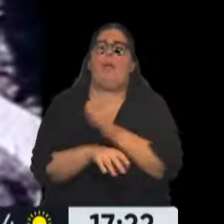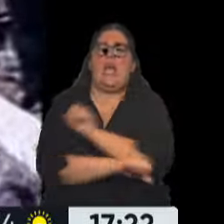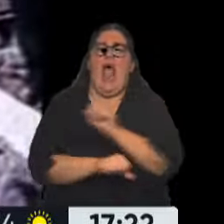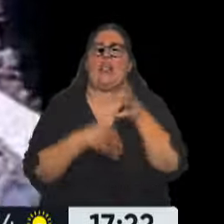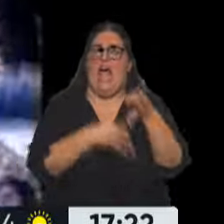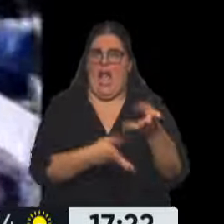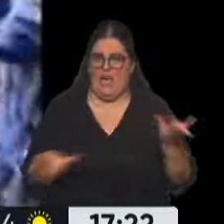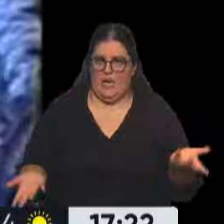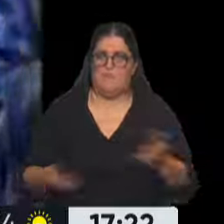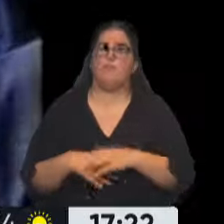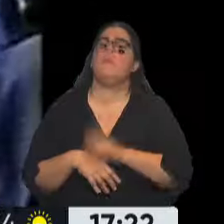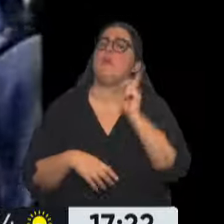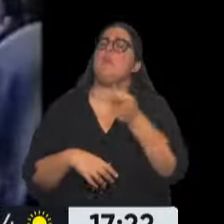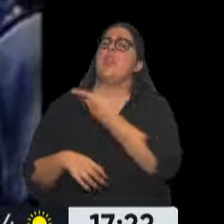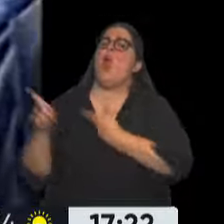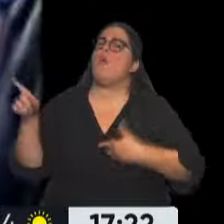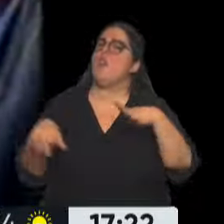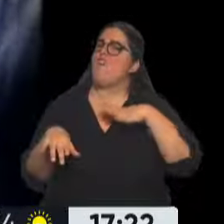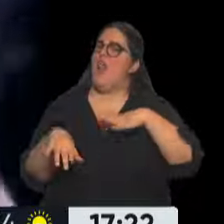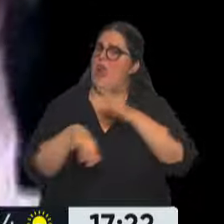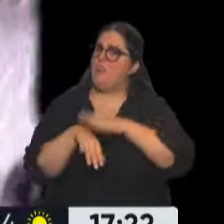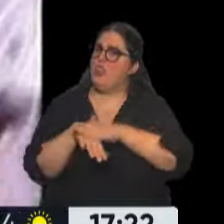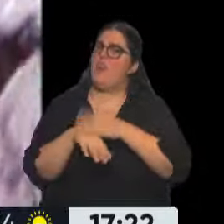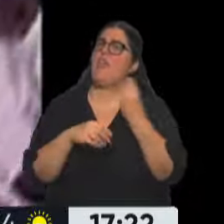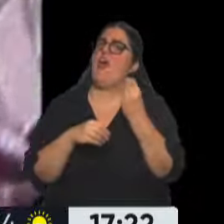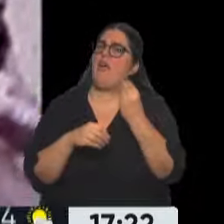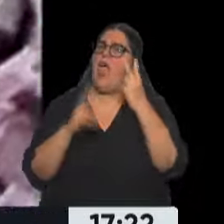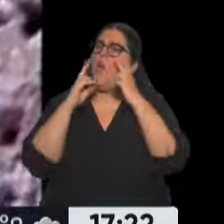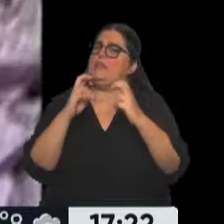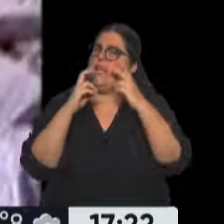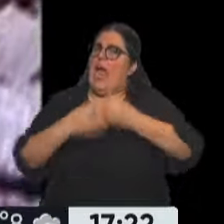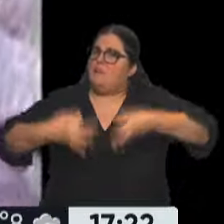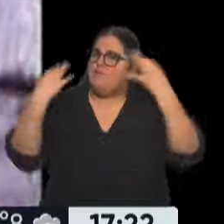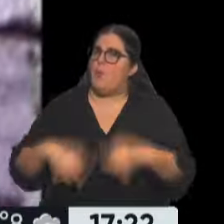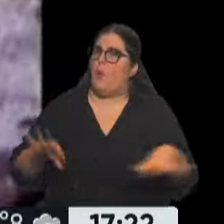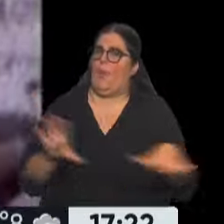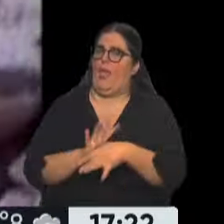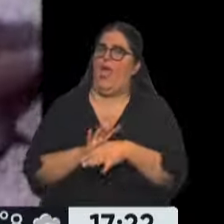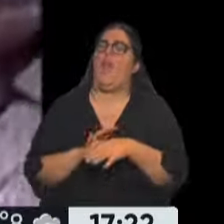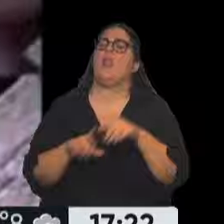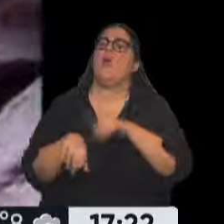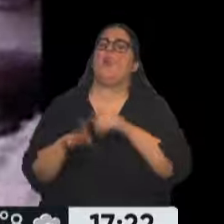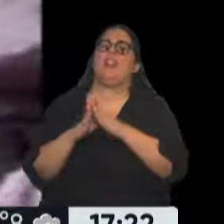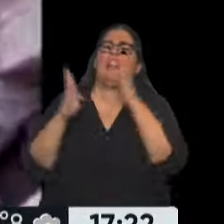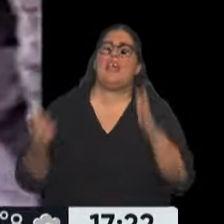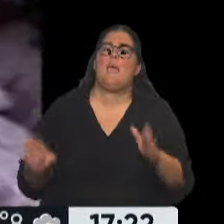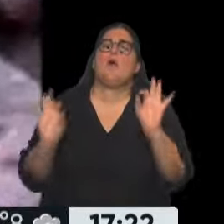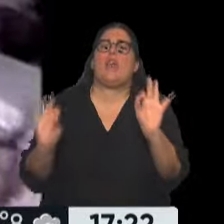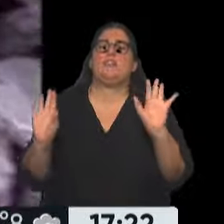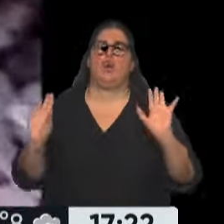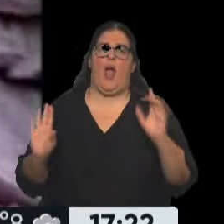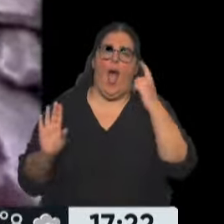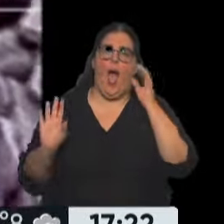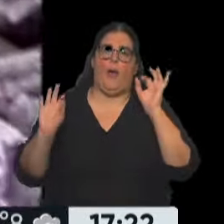haber cumplido con su deber de investigar con la debida diligencia y dentro de un plazo razonable. El